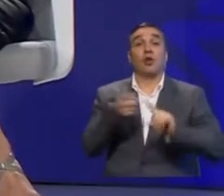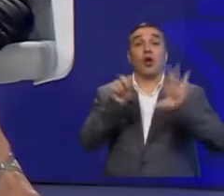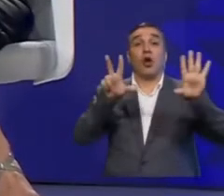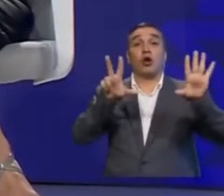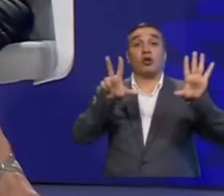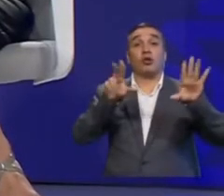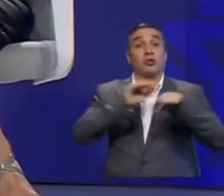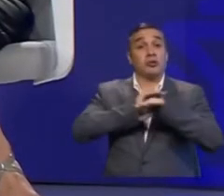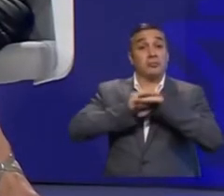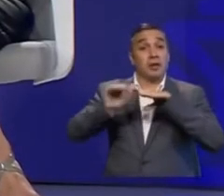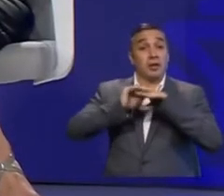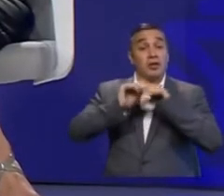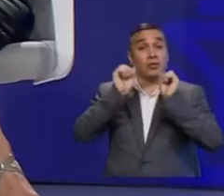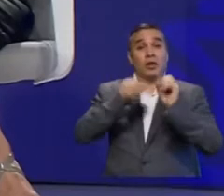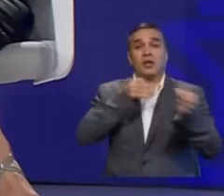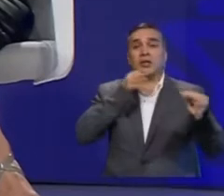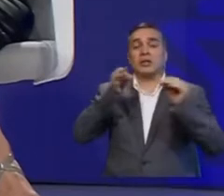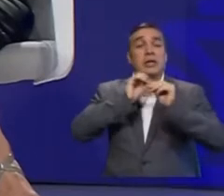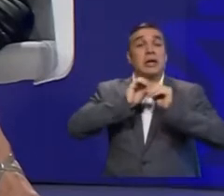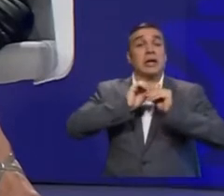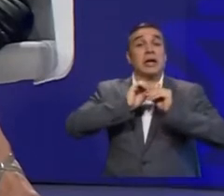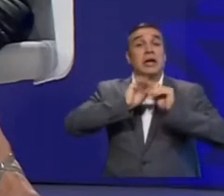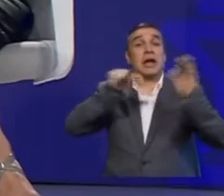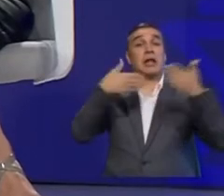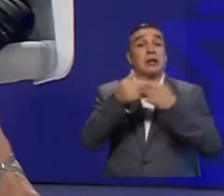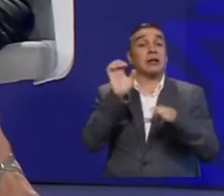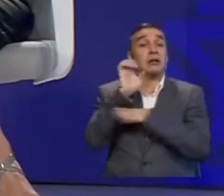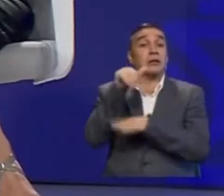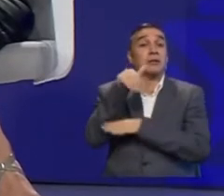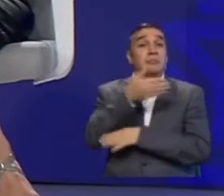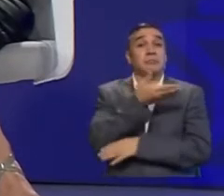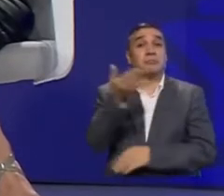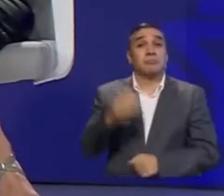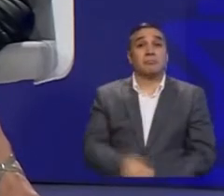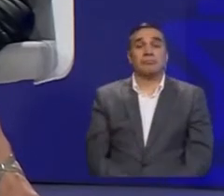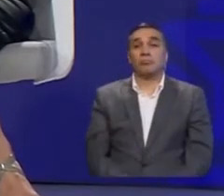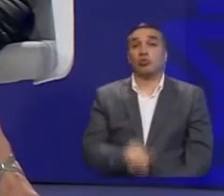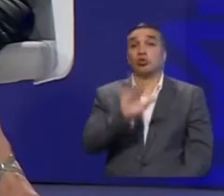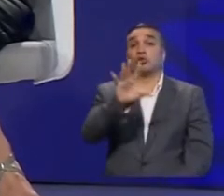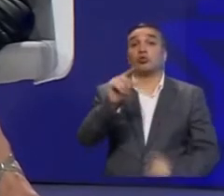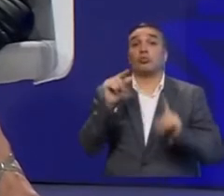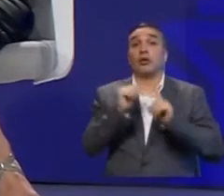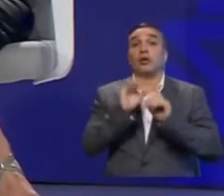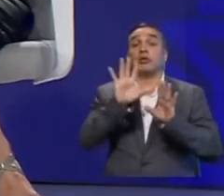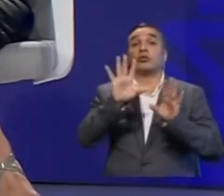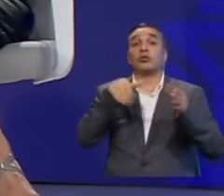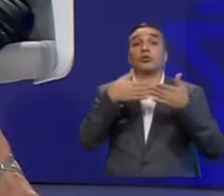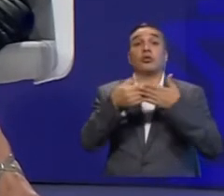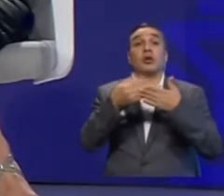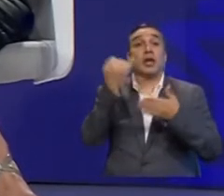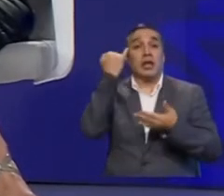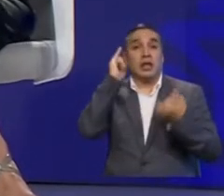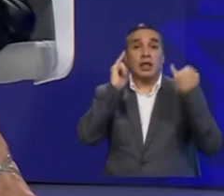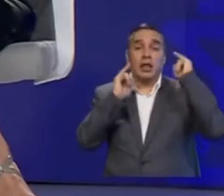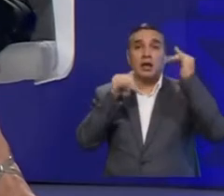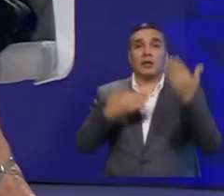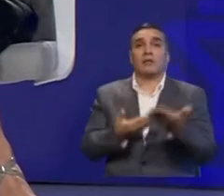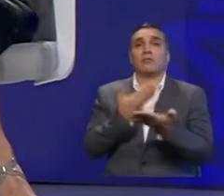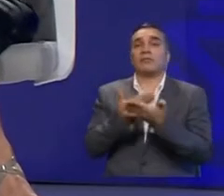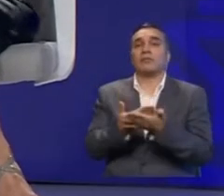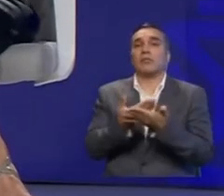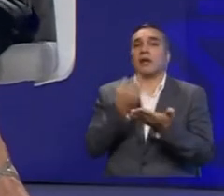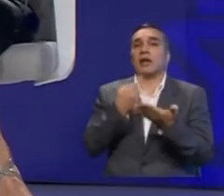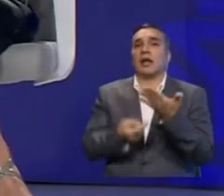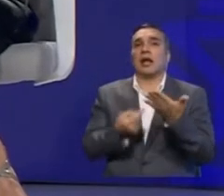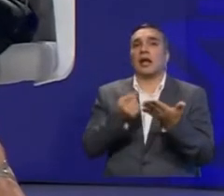8 invitados han podido explicarles al país con sus palabras, con sus expresiones, con sus ideas. ¿Cuáles